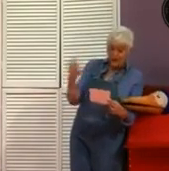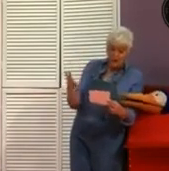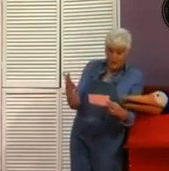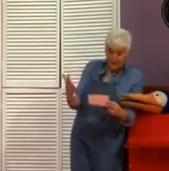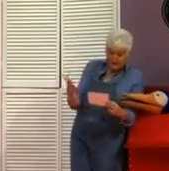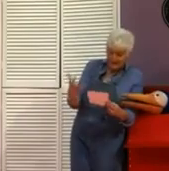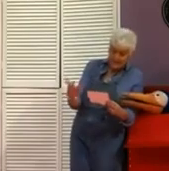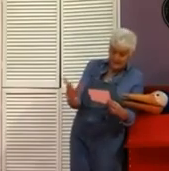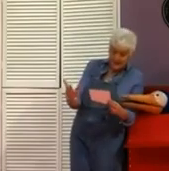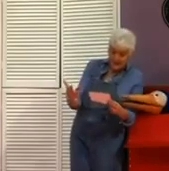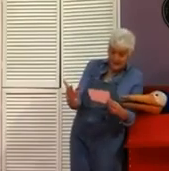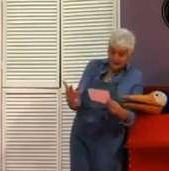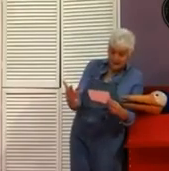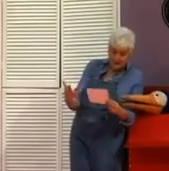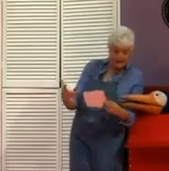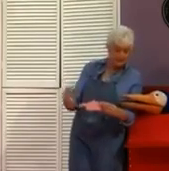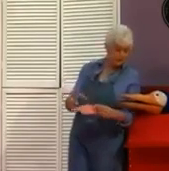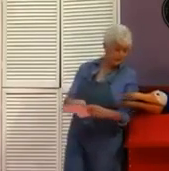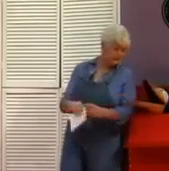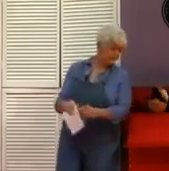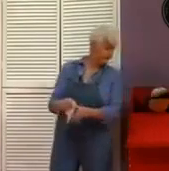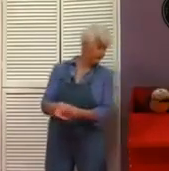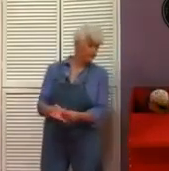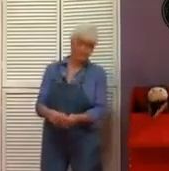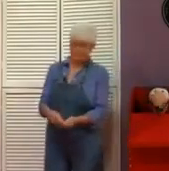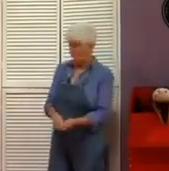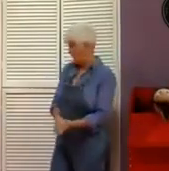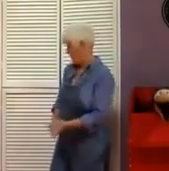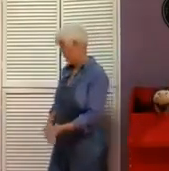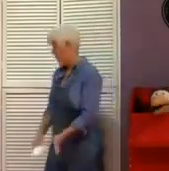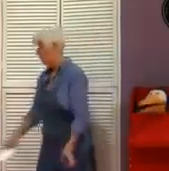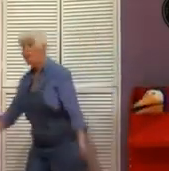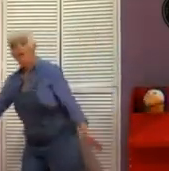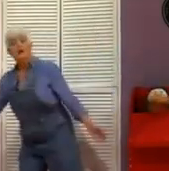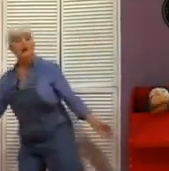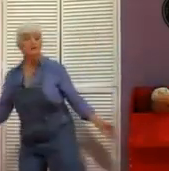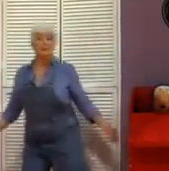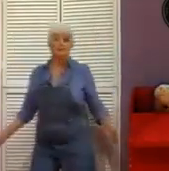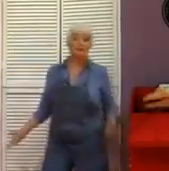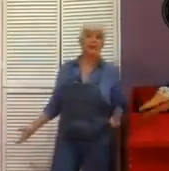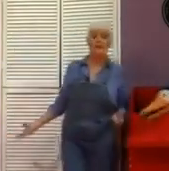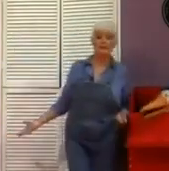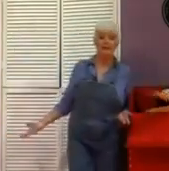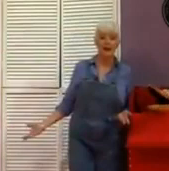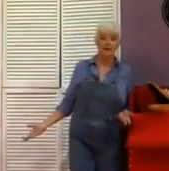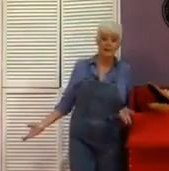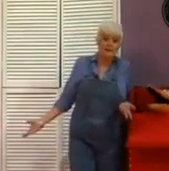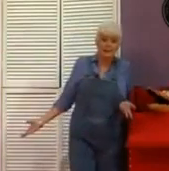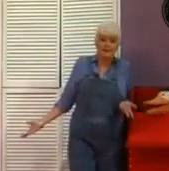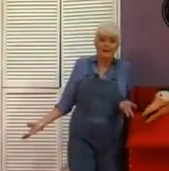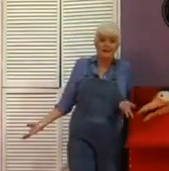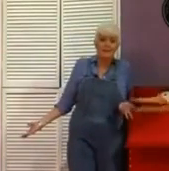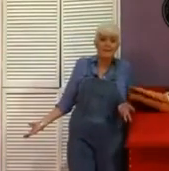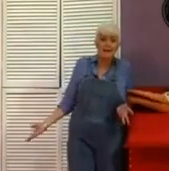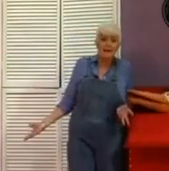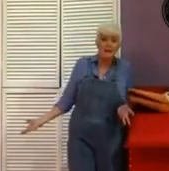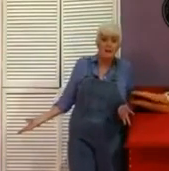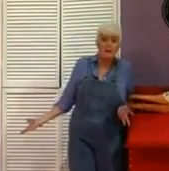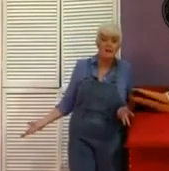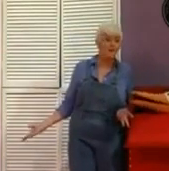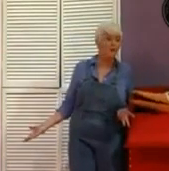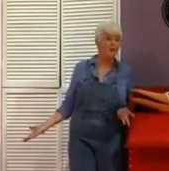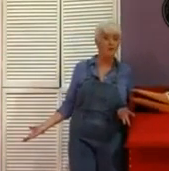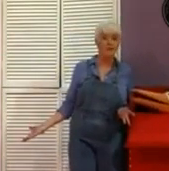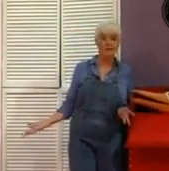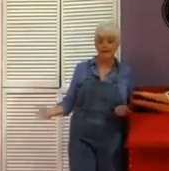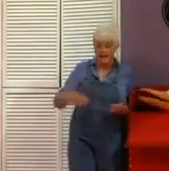alguien. Ayúdame, desesperado, Carlitos. ¡Ay, pobre Carlitos! Ay, bueno, sí, la verdad, es terrible. Sí.